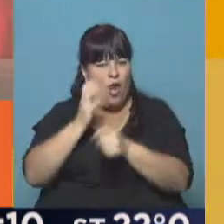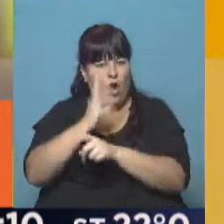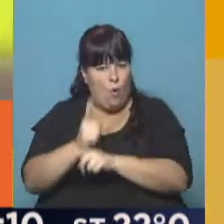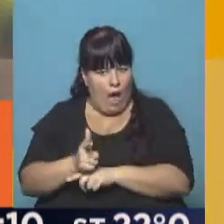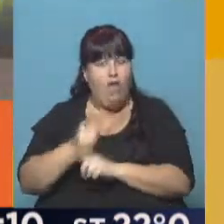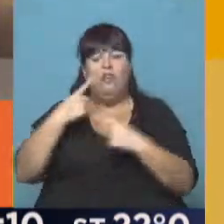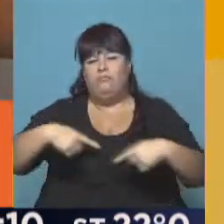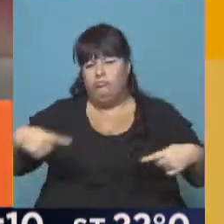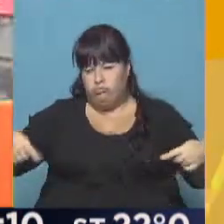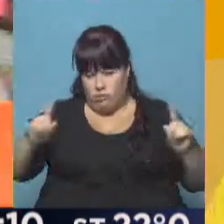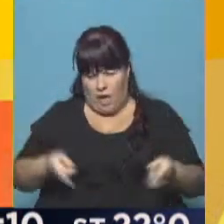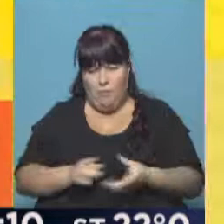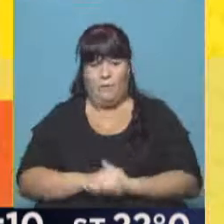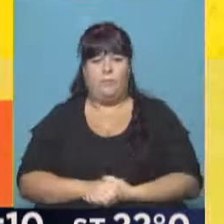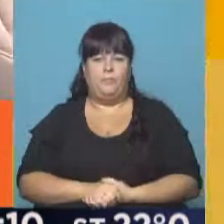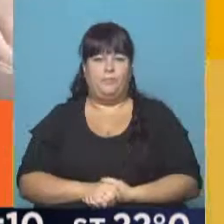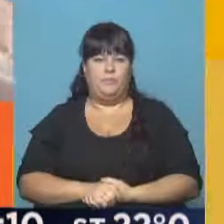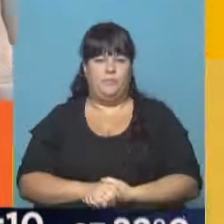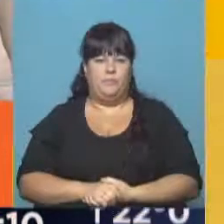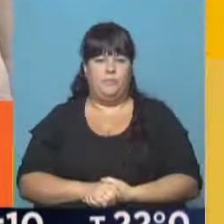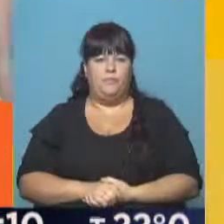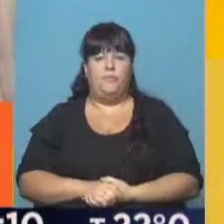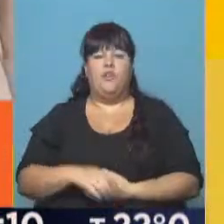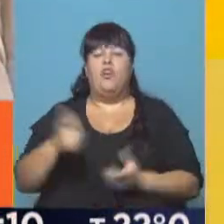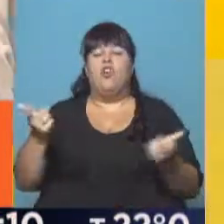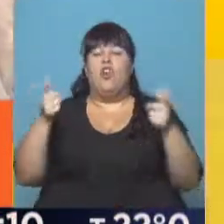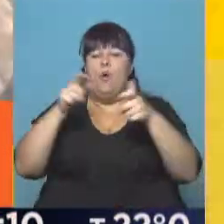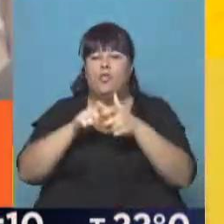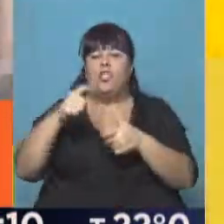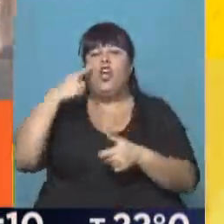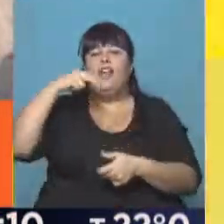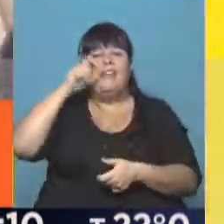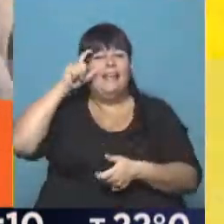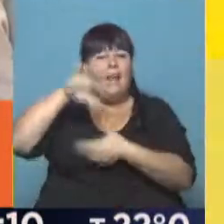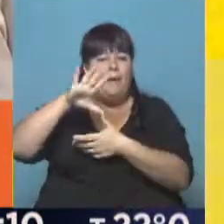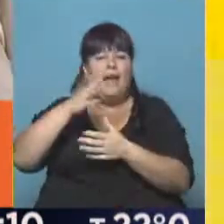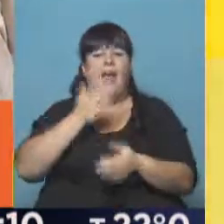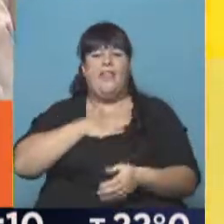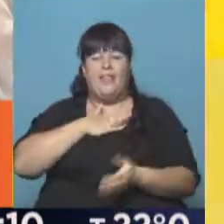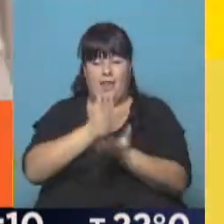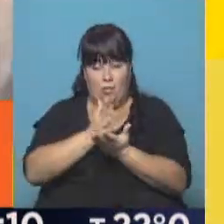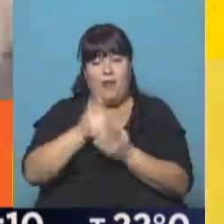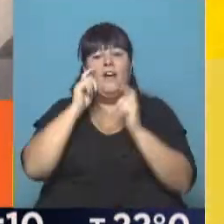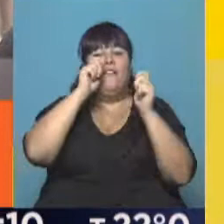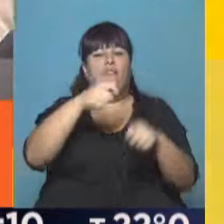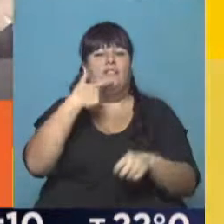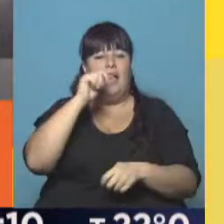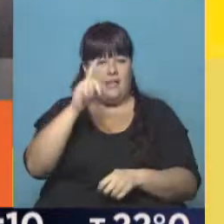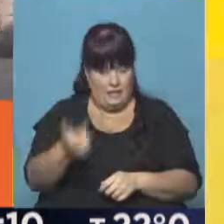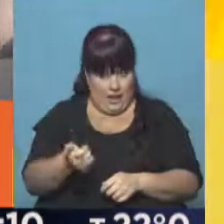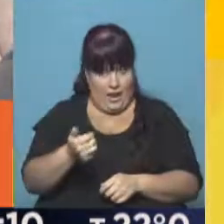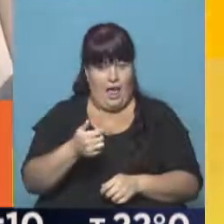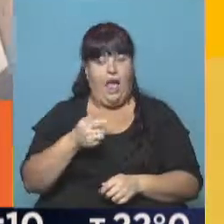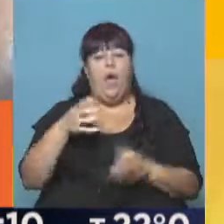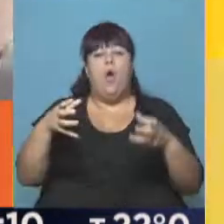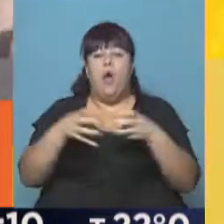robados y otras mercaderías. La Comisión Interamericana de Derechos Humanos visita a Milagro Sala. La